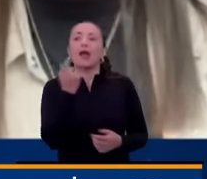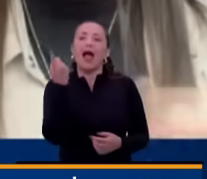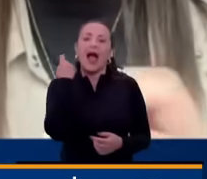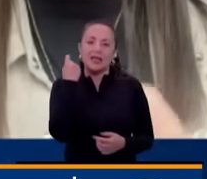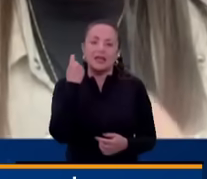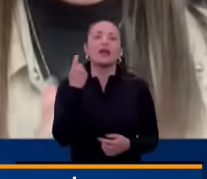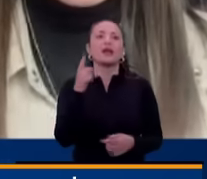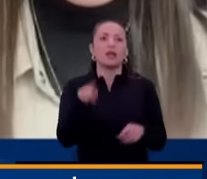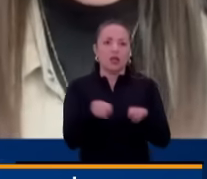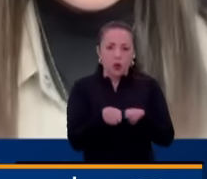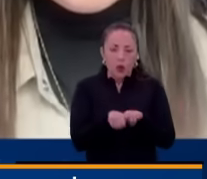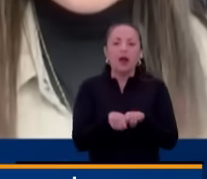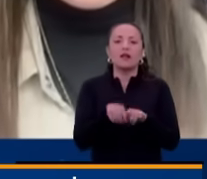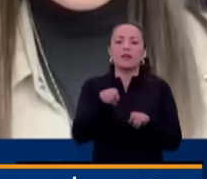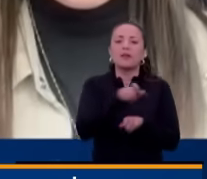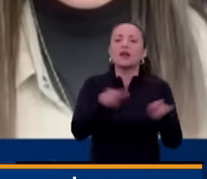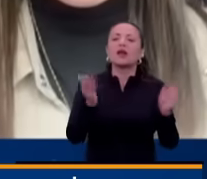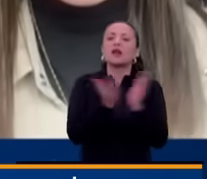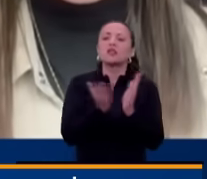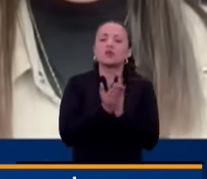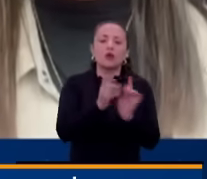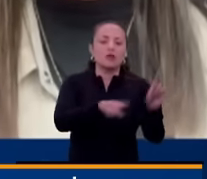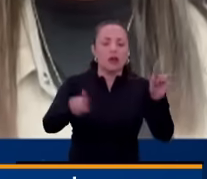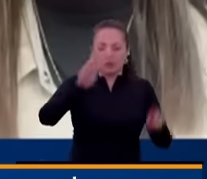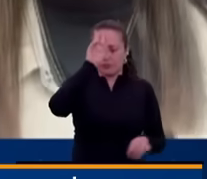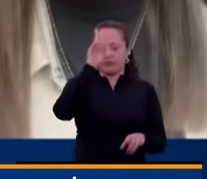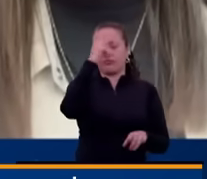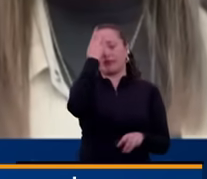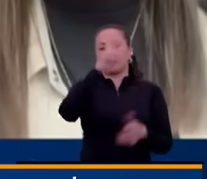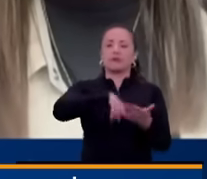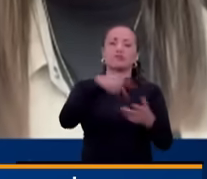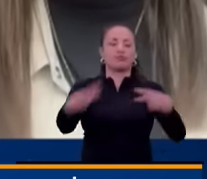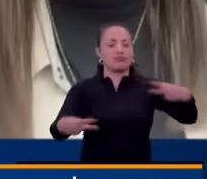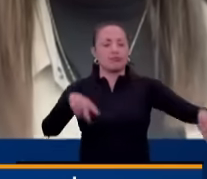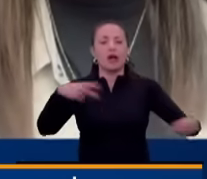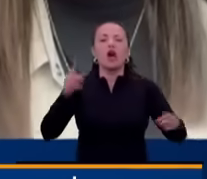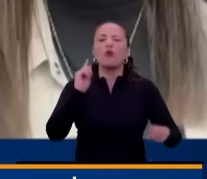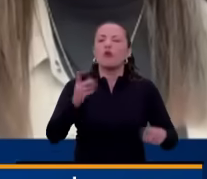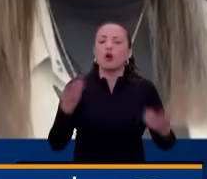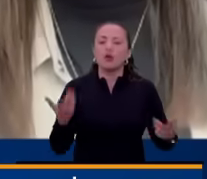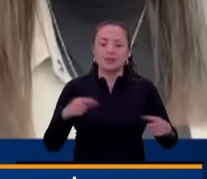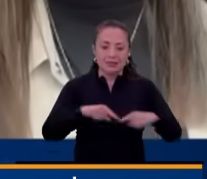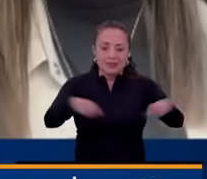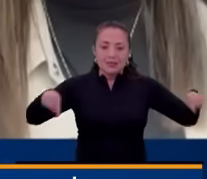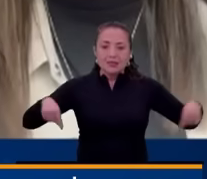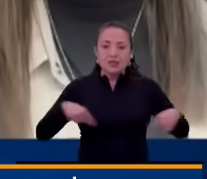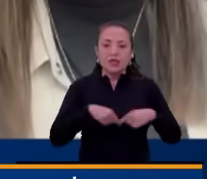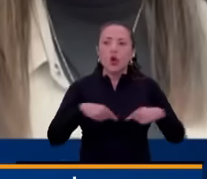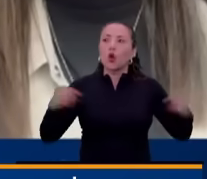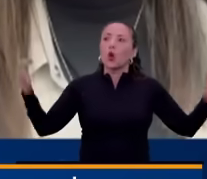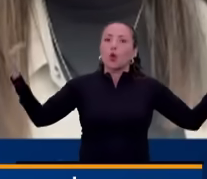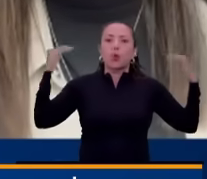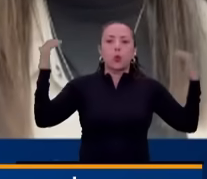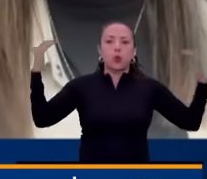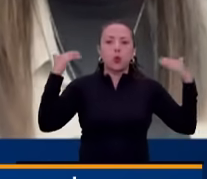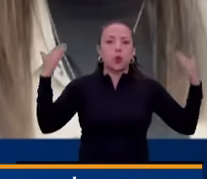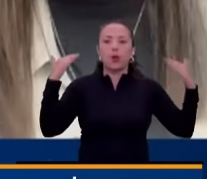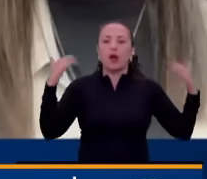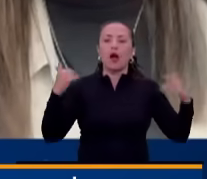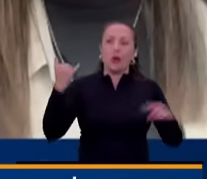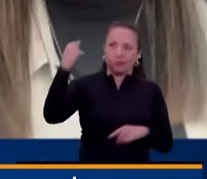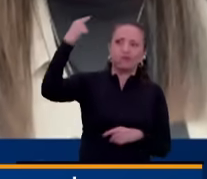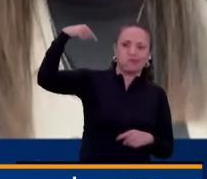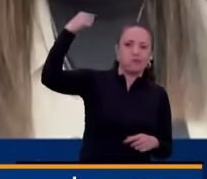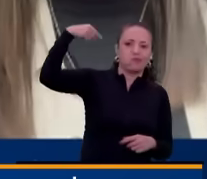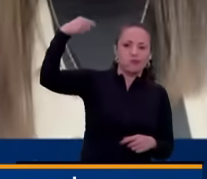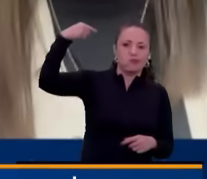también, los estudiantes se desmayaron porque los salones no tienen mucha ventilación. Tenemos unos ventiladores, pero usted